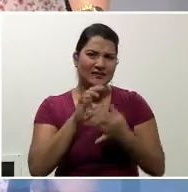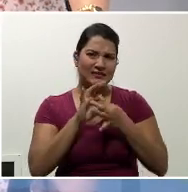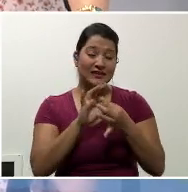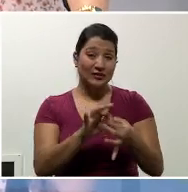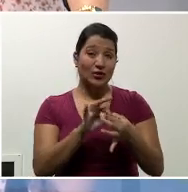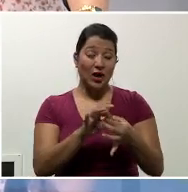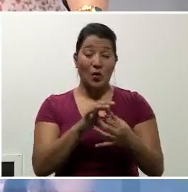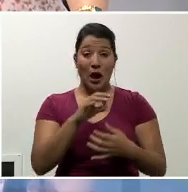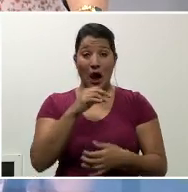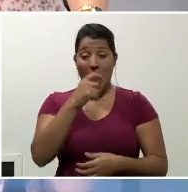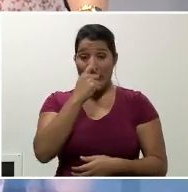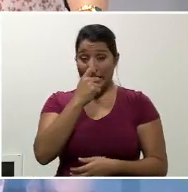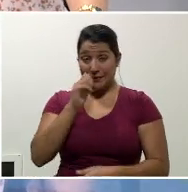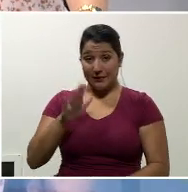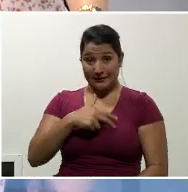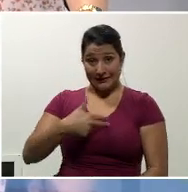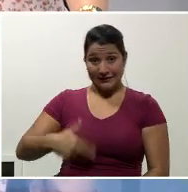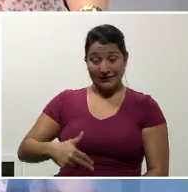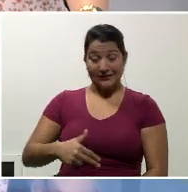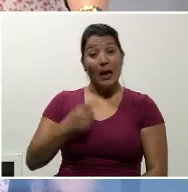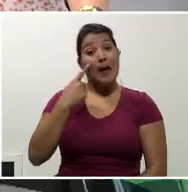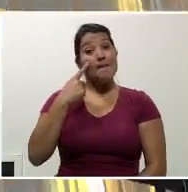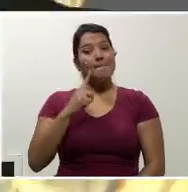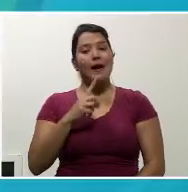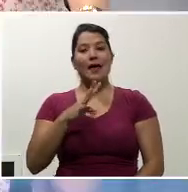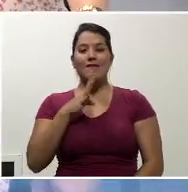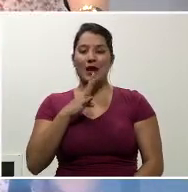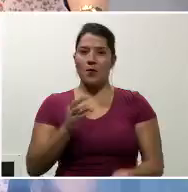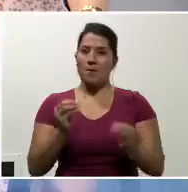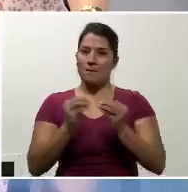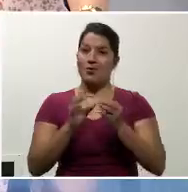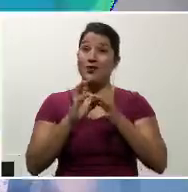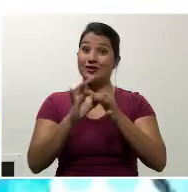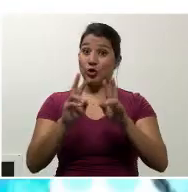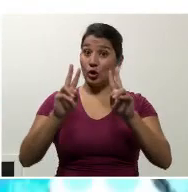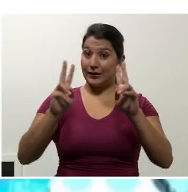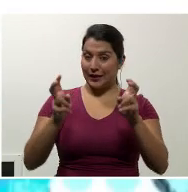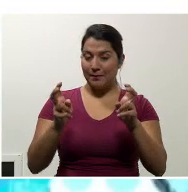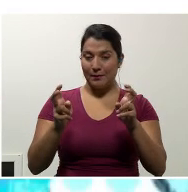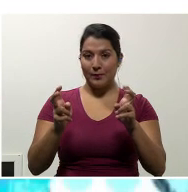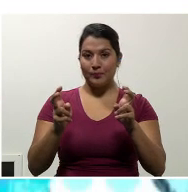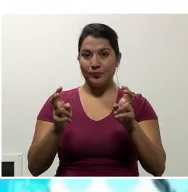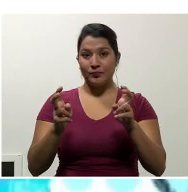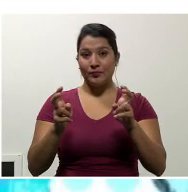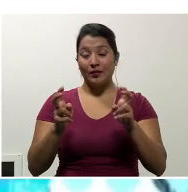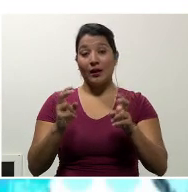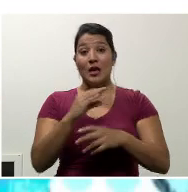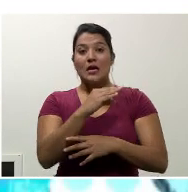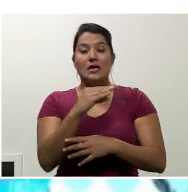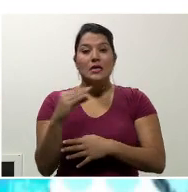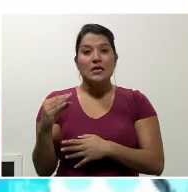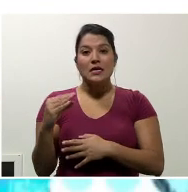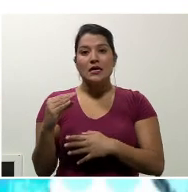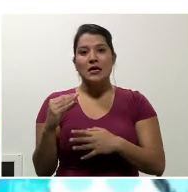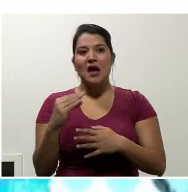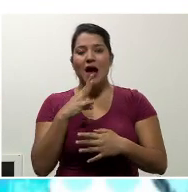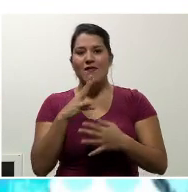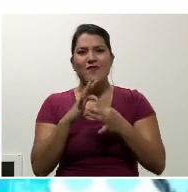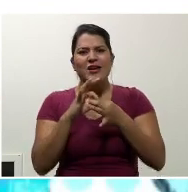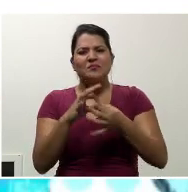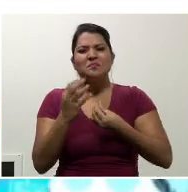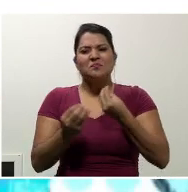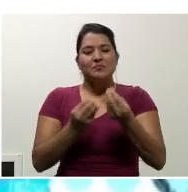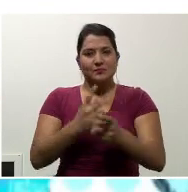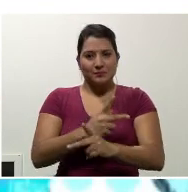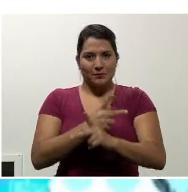coronavirus. Para ampliarnos este tema y poner contexto sobre las medidas de prevención,